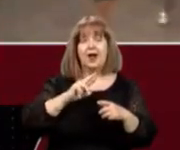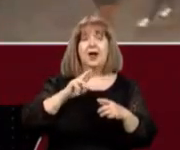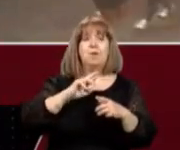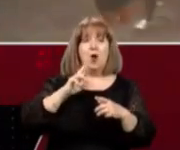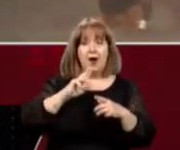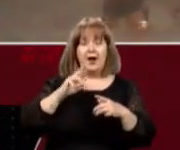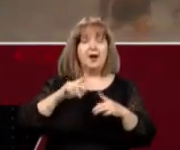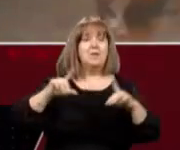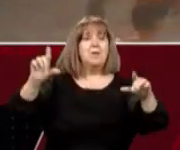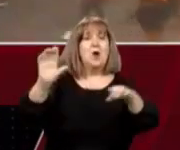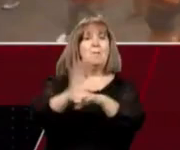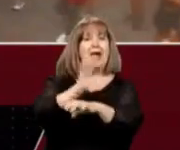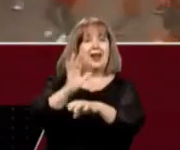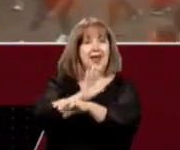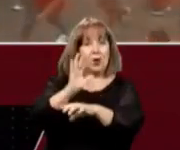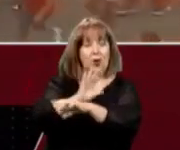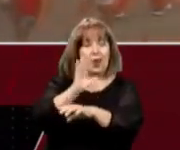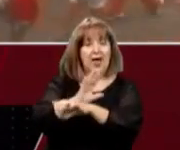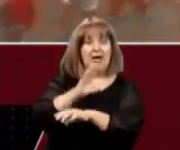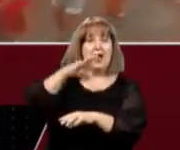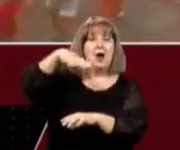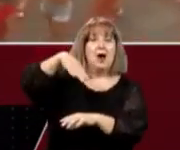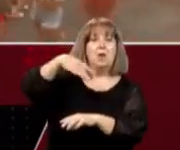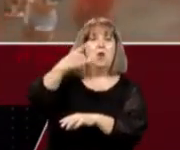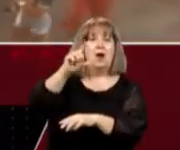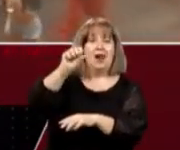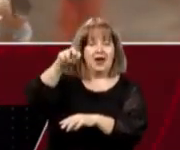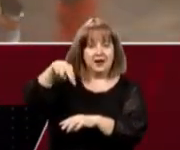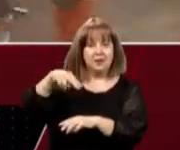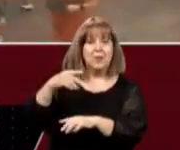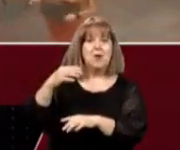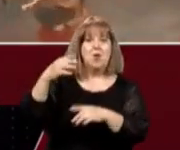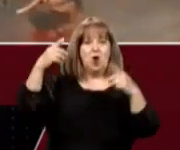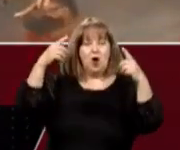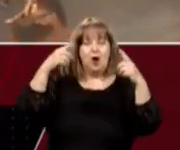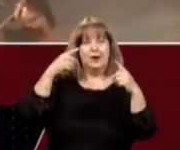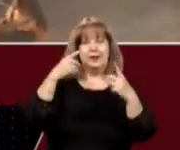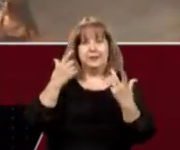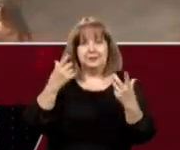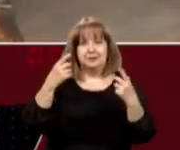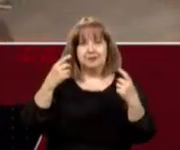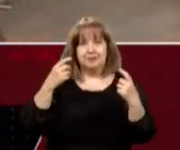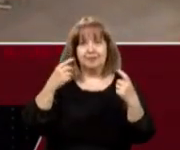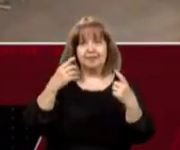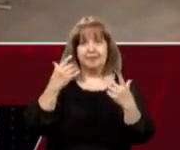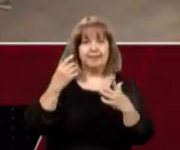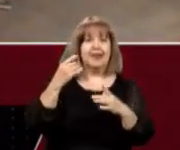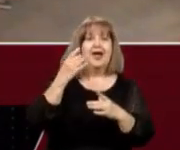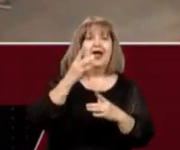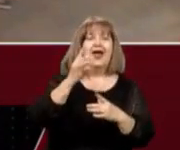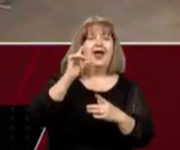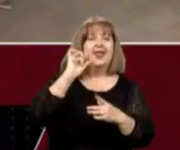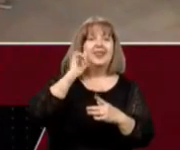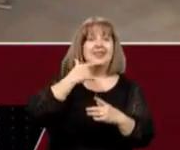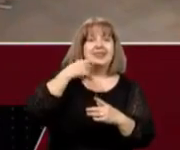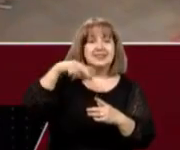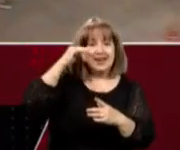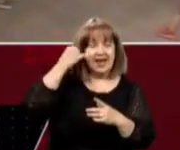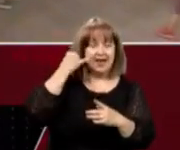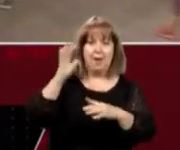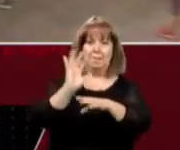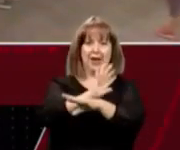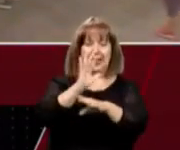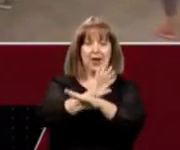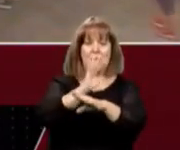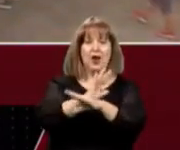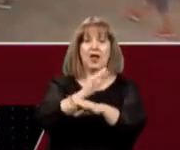Mulan, Valiente. Como Disney mismo cambió su relato, ¿no? Sí, empezó a introducir más, o sea, tuvo más empatía con